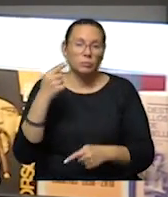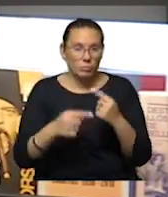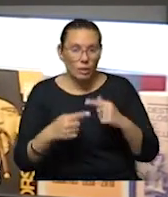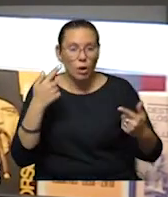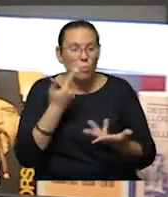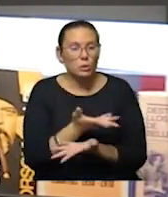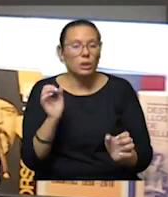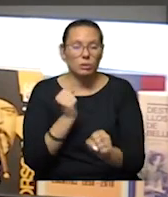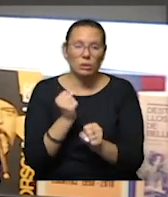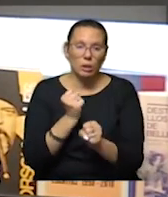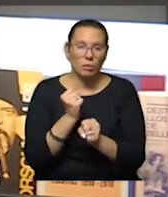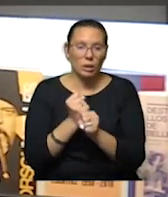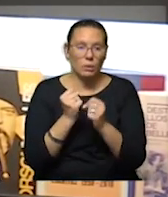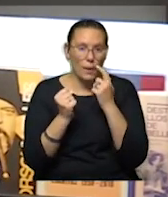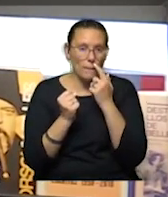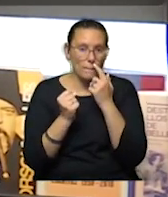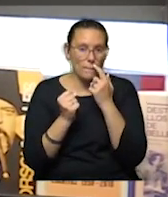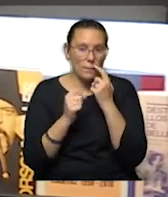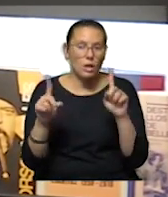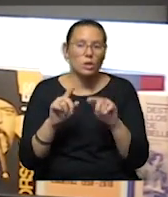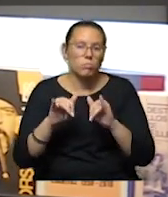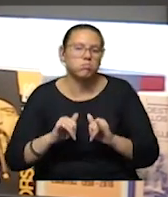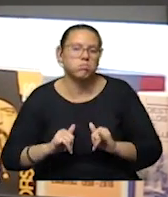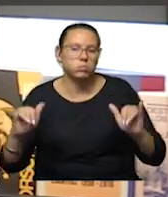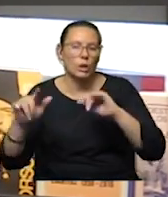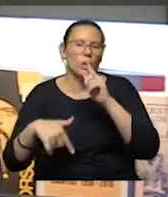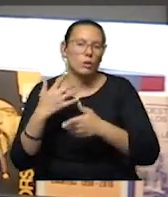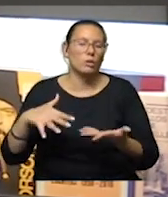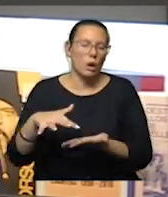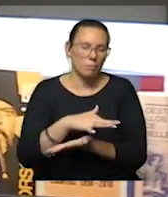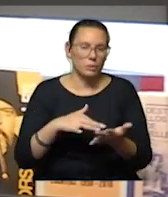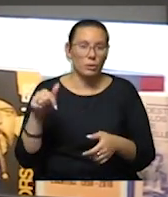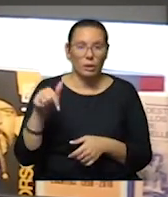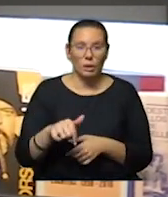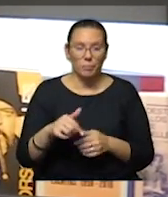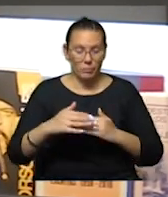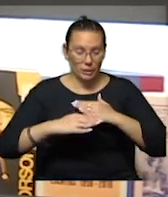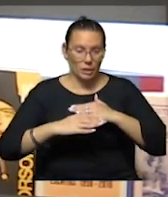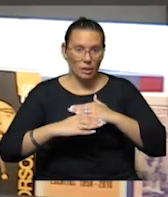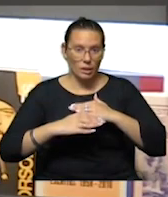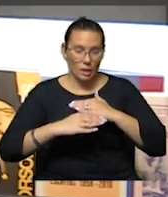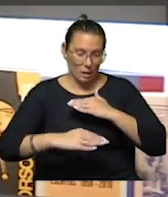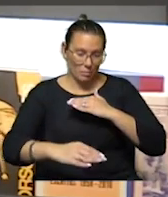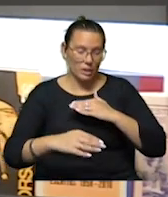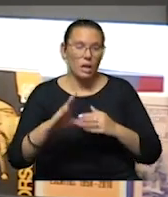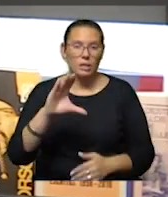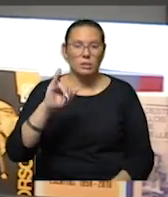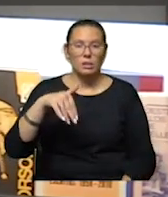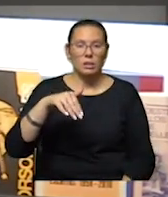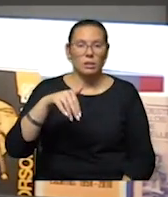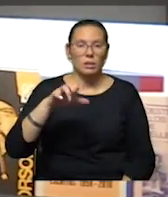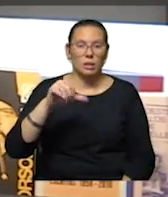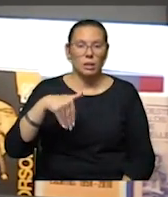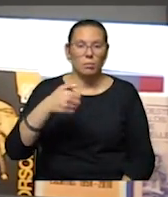estar exhibiendo sus trabajos que quizás no son tan difundidos en otro tipo de ámbitos Así que aquí en la Explanada de cinemateca va a estar sucediendo